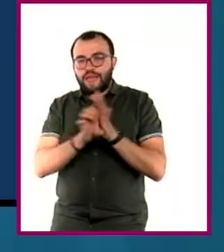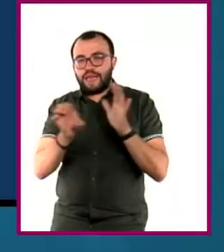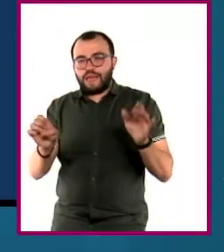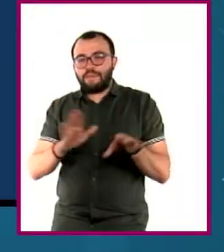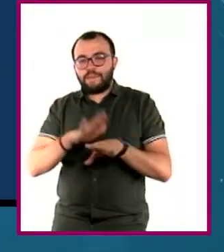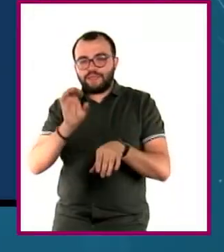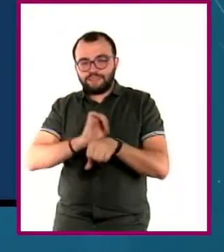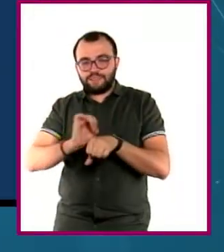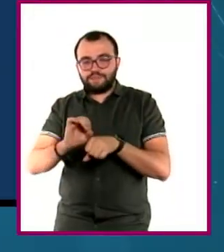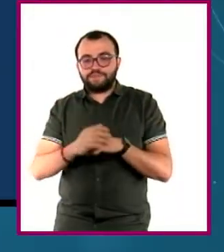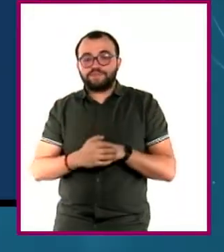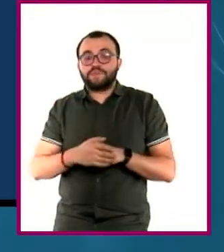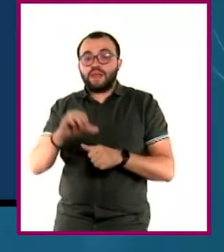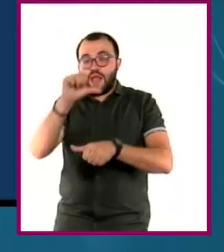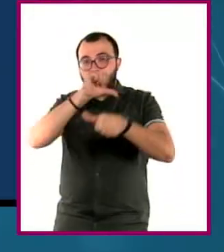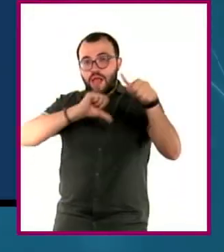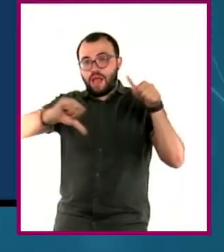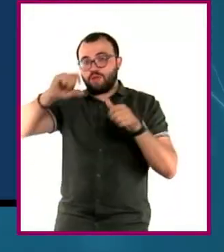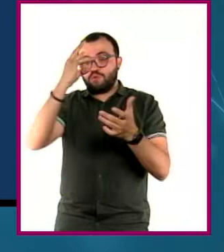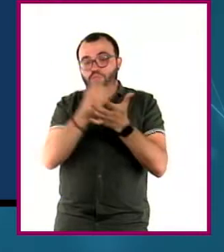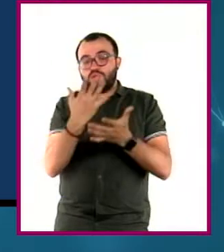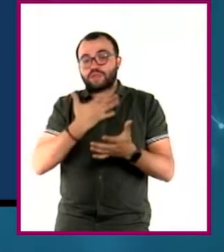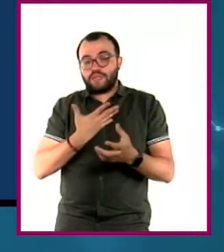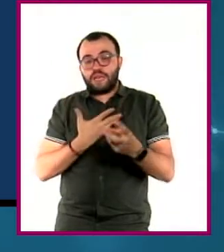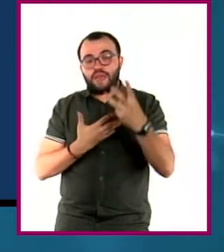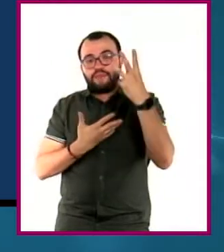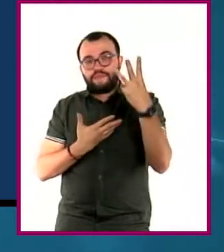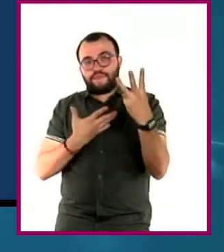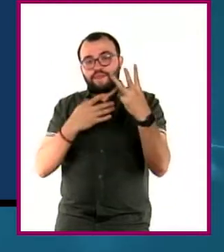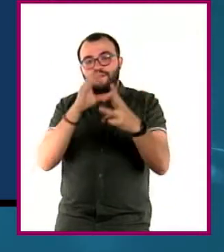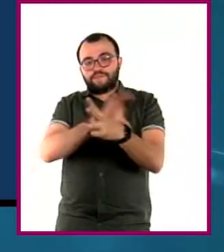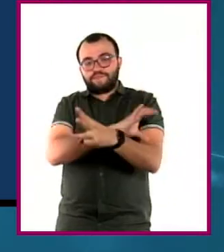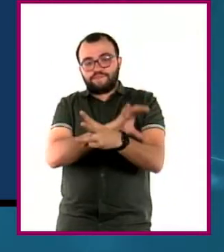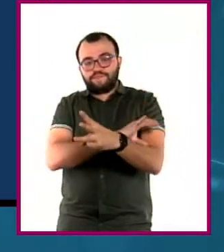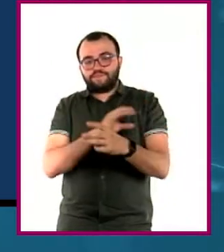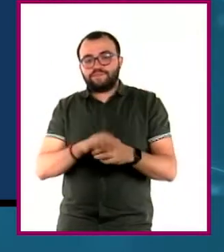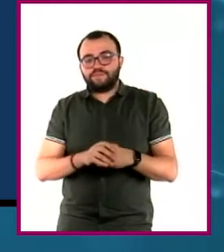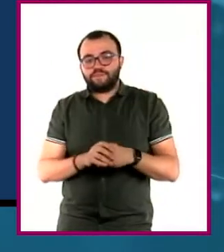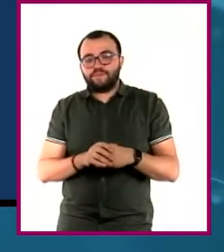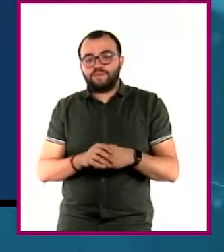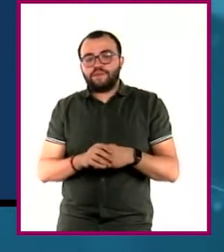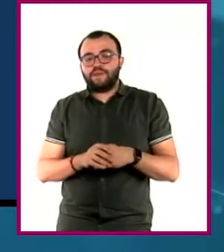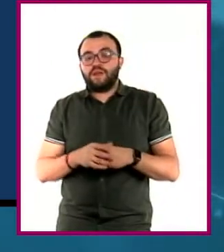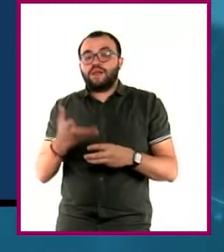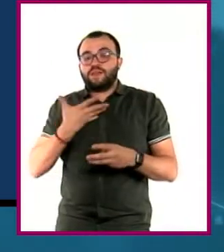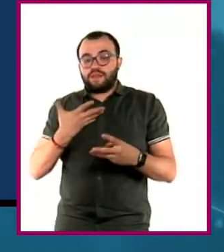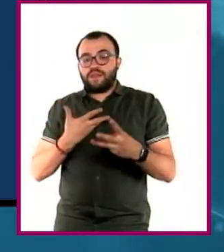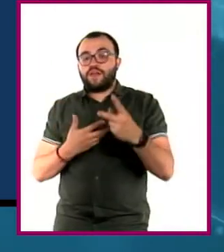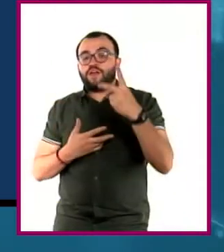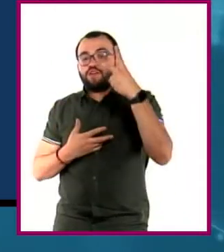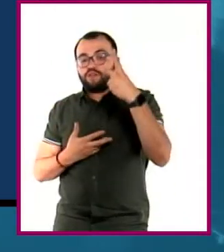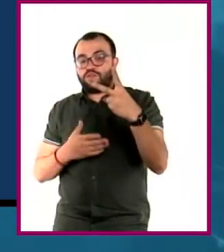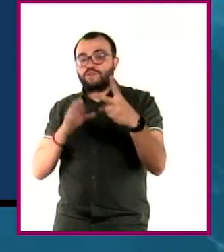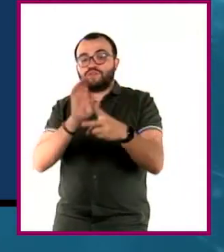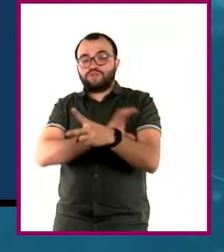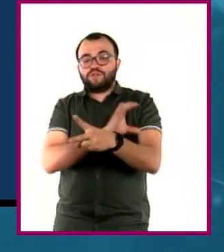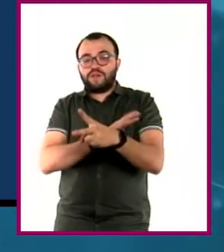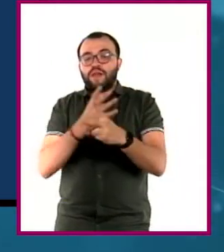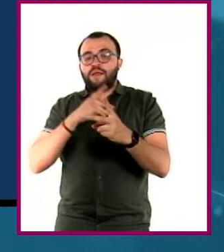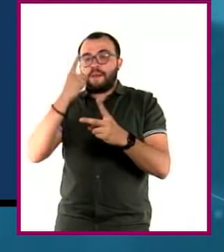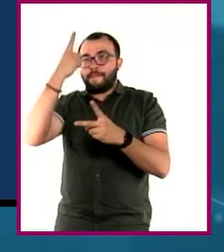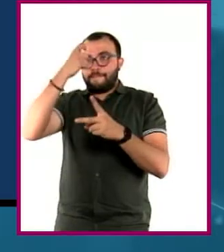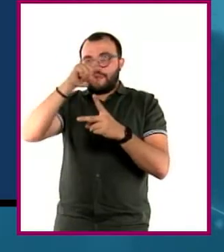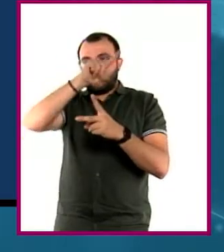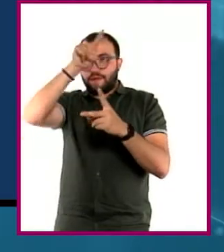Un átomo que solamente tiene 3 electrones, es el átomo de litio. Entonces tenemos 2 electrones que se encuentran en la primera órbita. ¿En